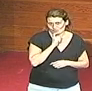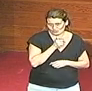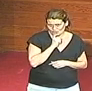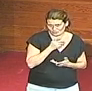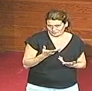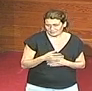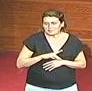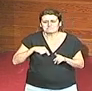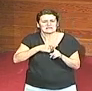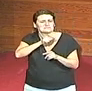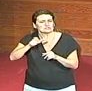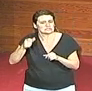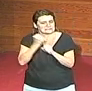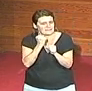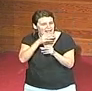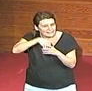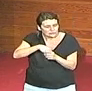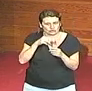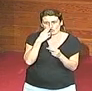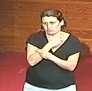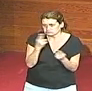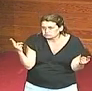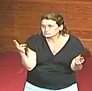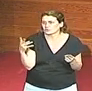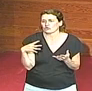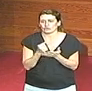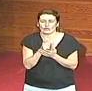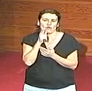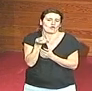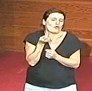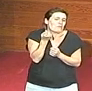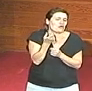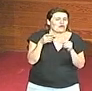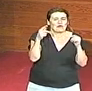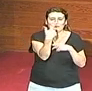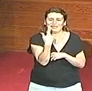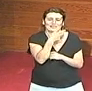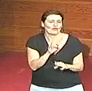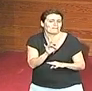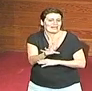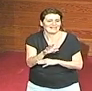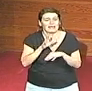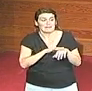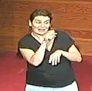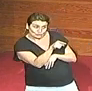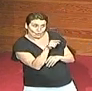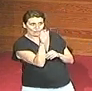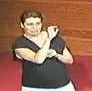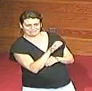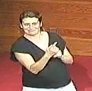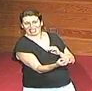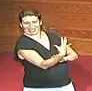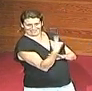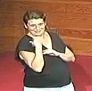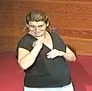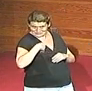instituciones oficiales te manden directamente el comunicado o el trocito de vídeo o el audio para que tú pongas en tu informativo. A